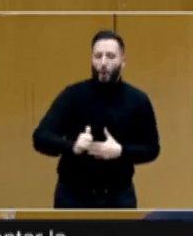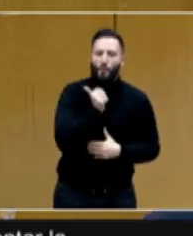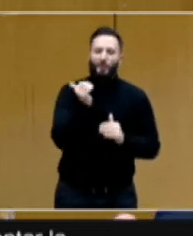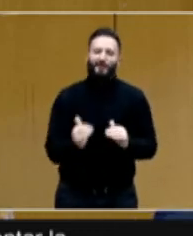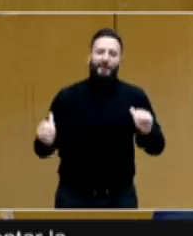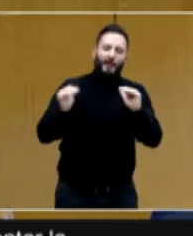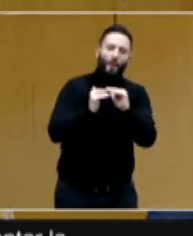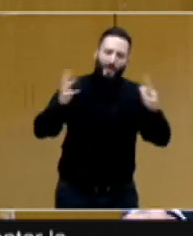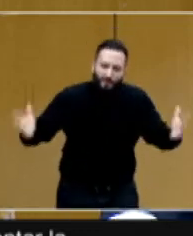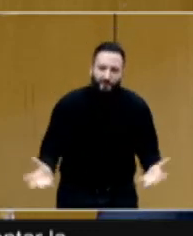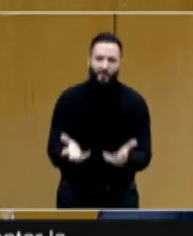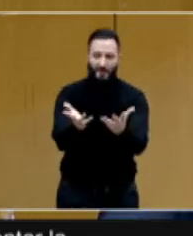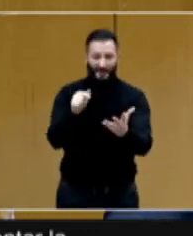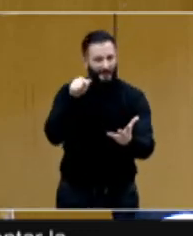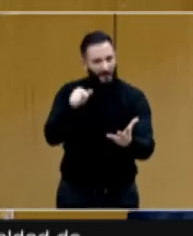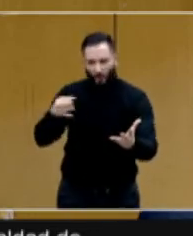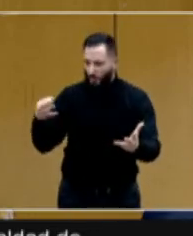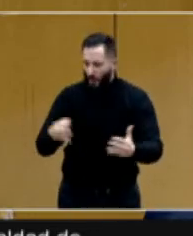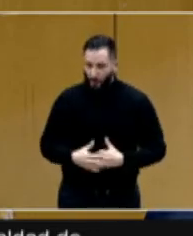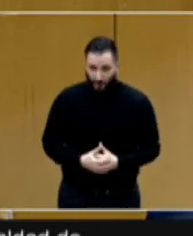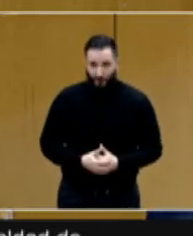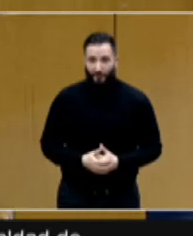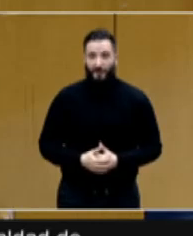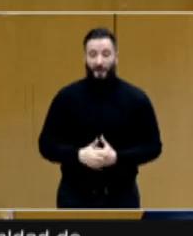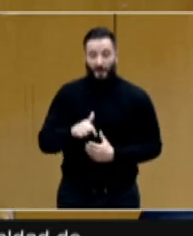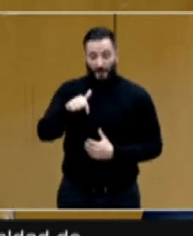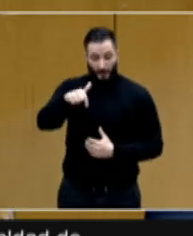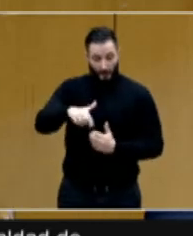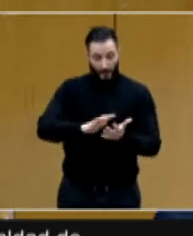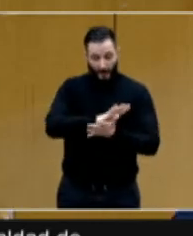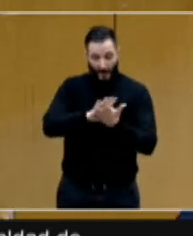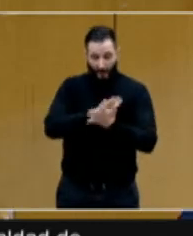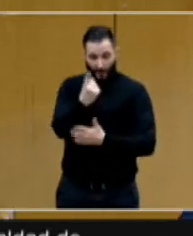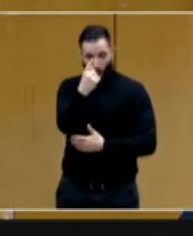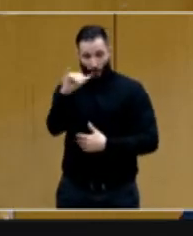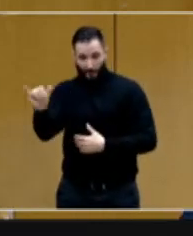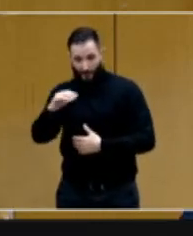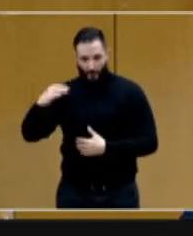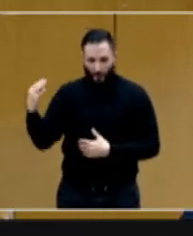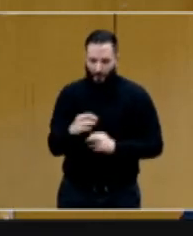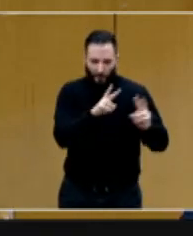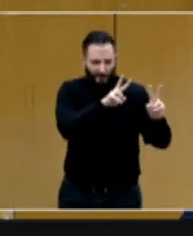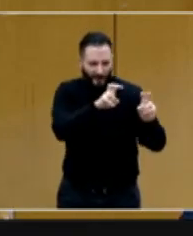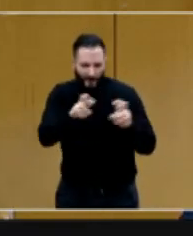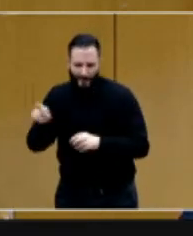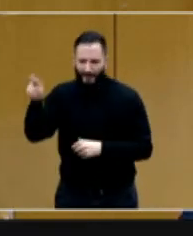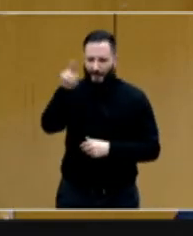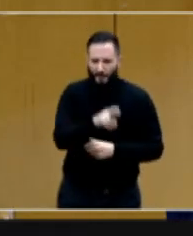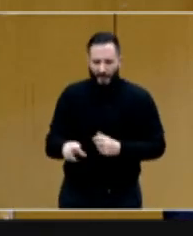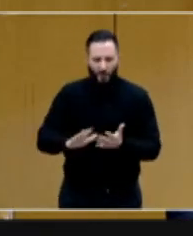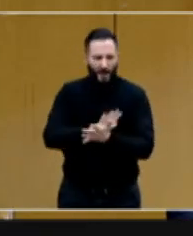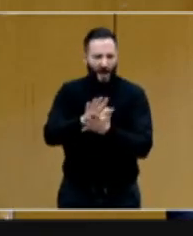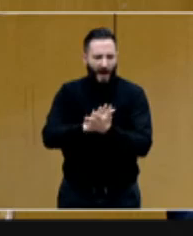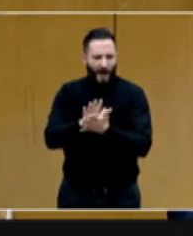hay que fomentar la igualdad de oportunidades aquí se ha hablado solo una vez pero hay que hablar de ese tema del tema del Alzheimer que numéricamente